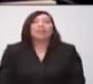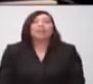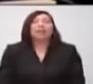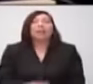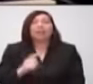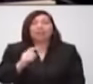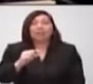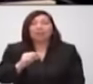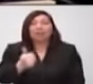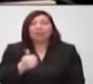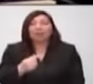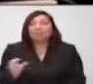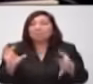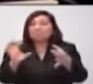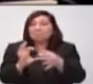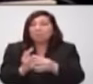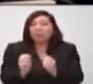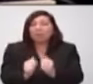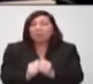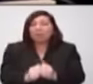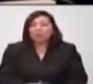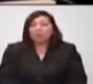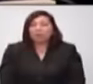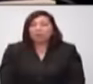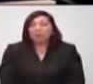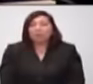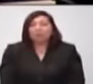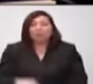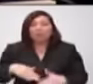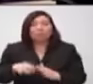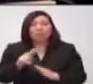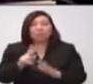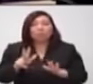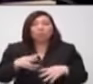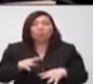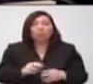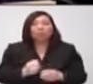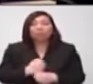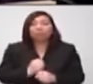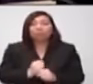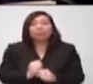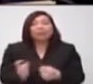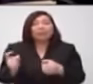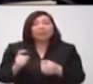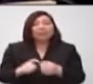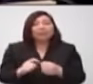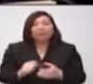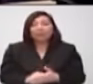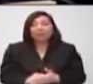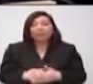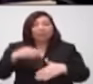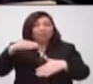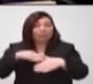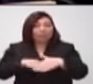TGA, vinculan con él el bypass de 28 de julio, al ser una obra vinculante con los